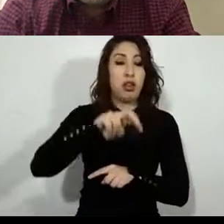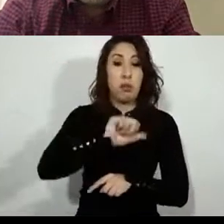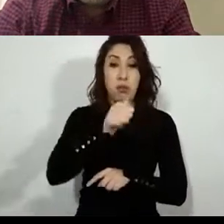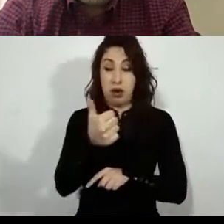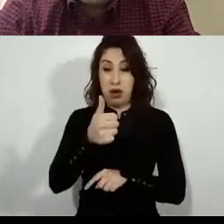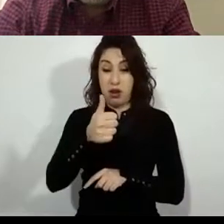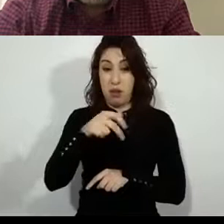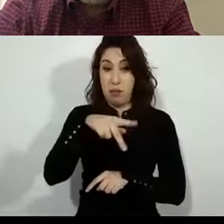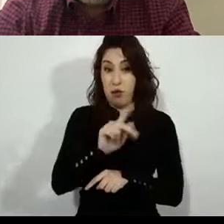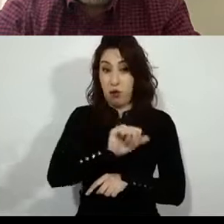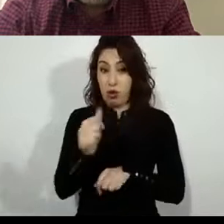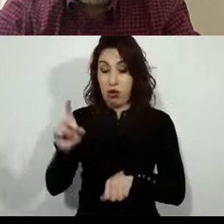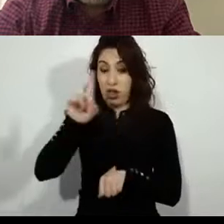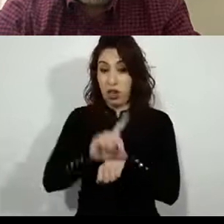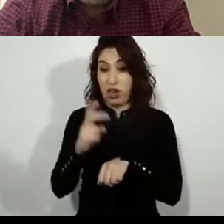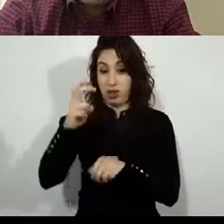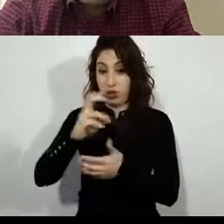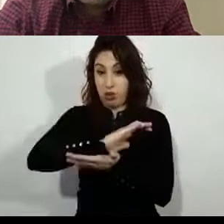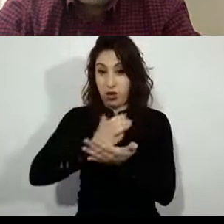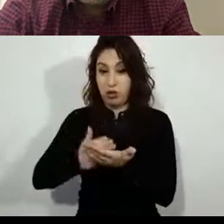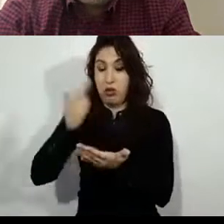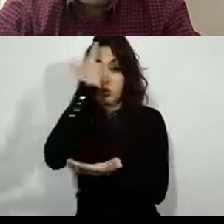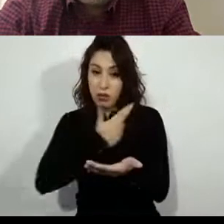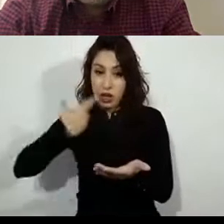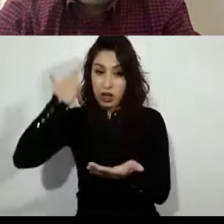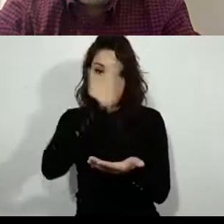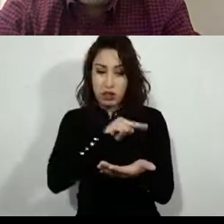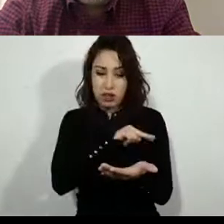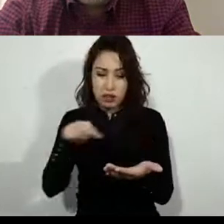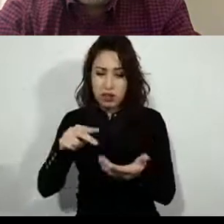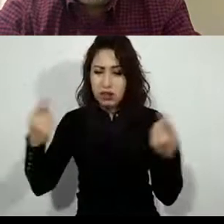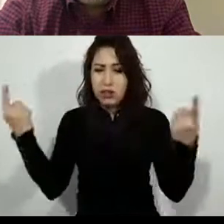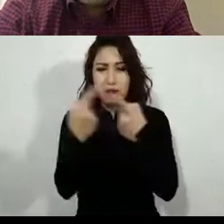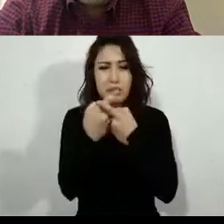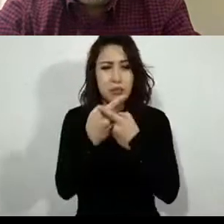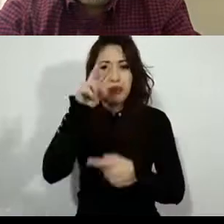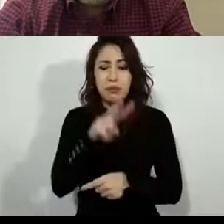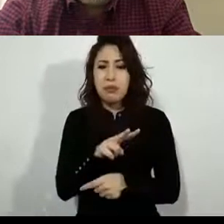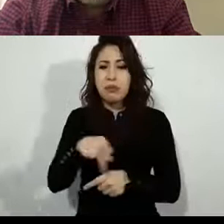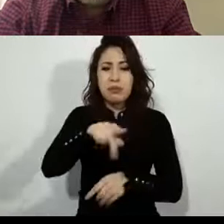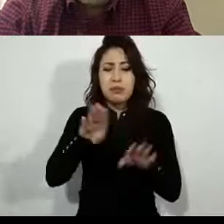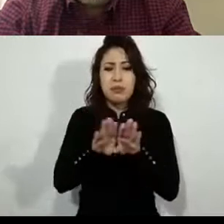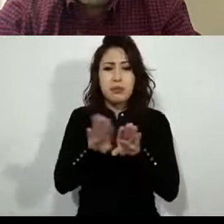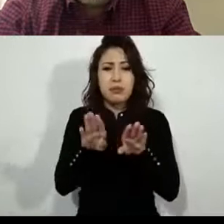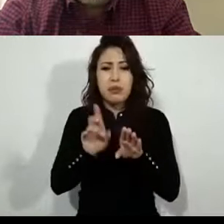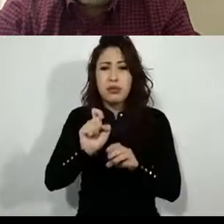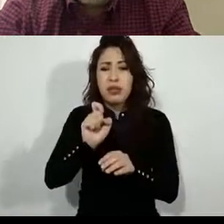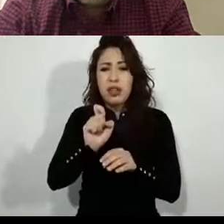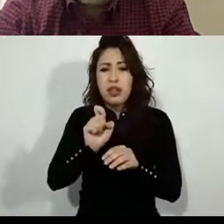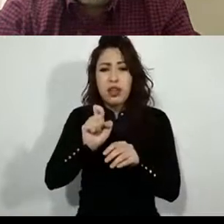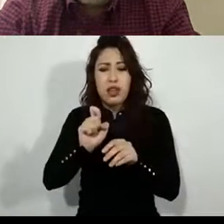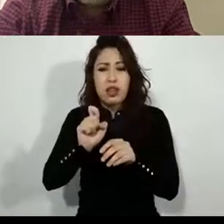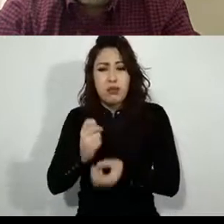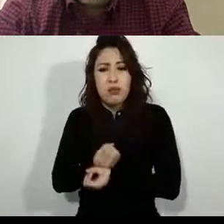contratos que ustedes están firmando y van a ver el galimatías que hicieron en el sentido de que están